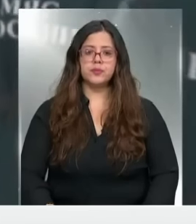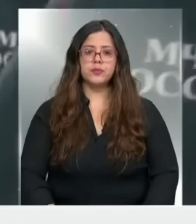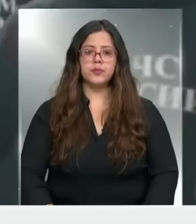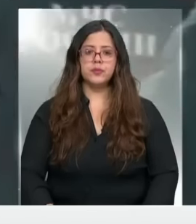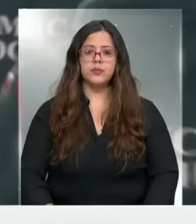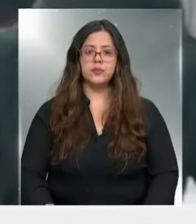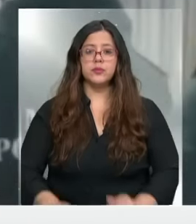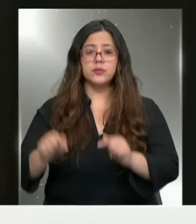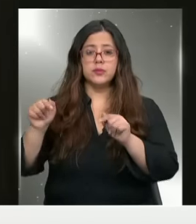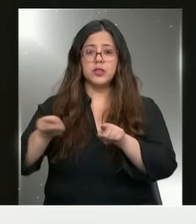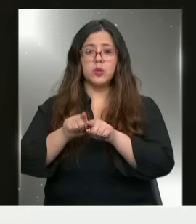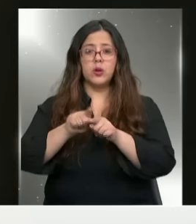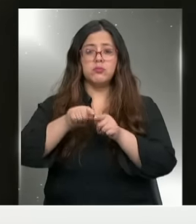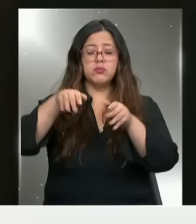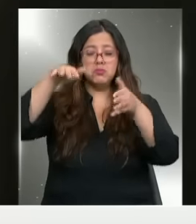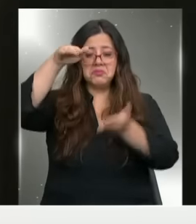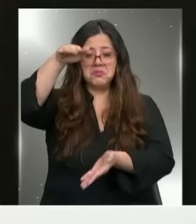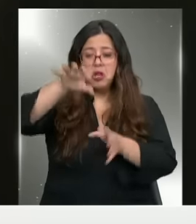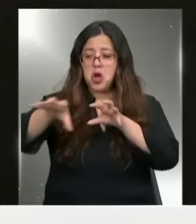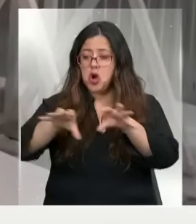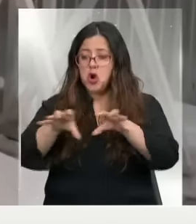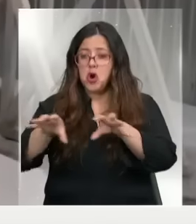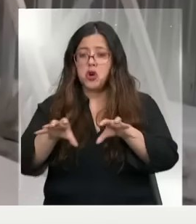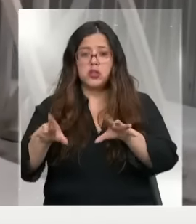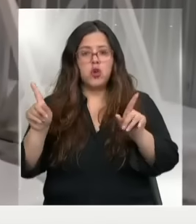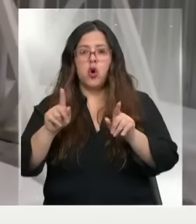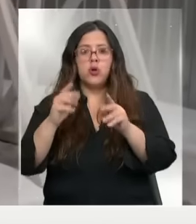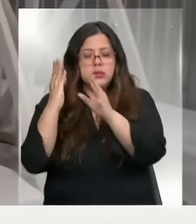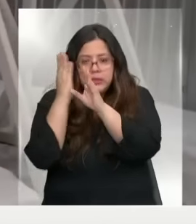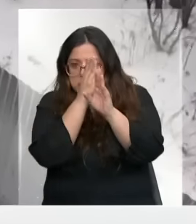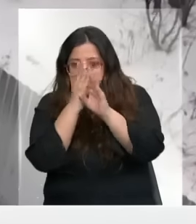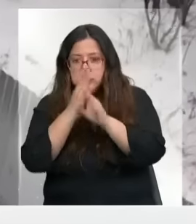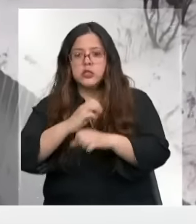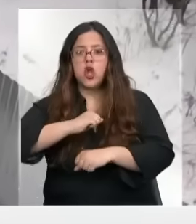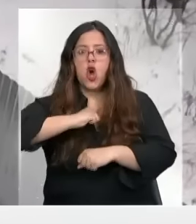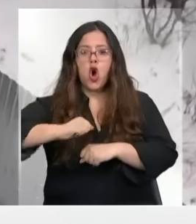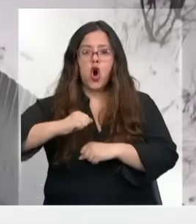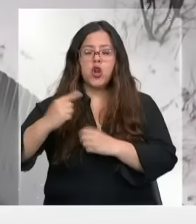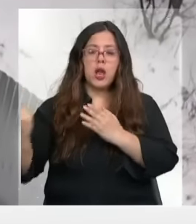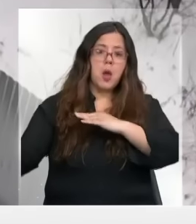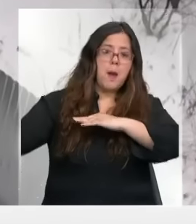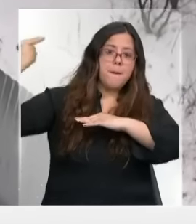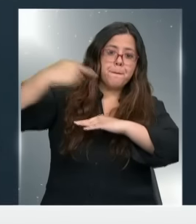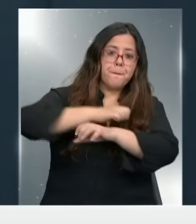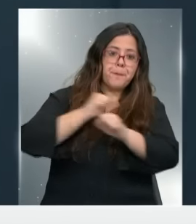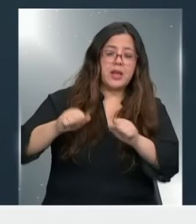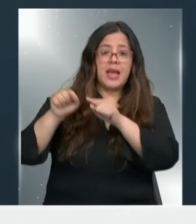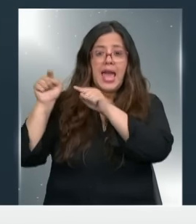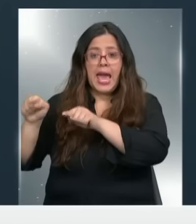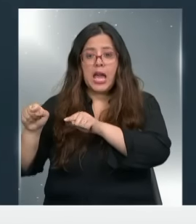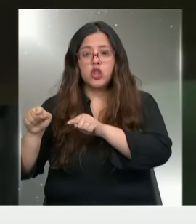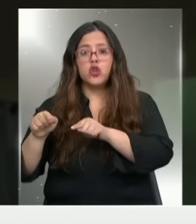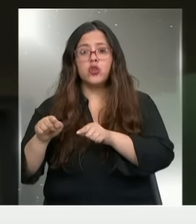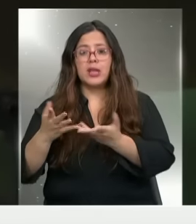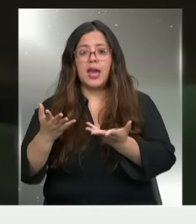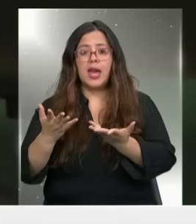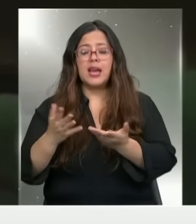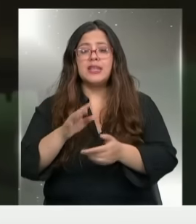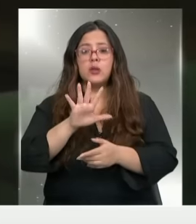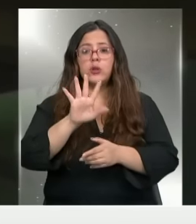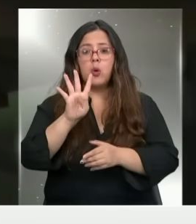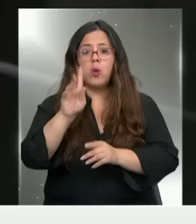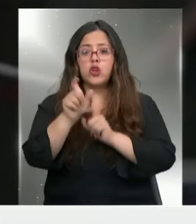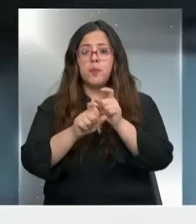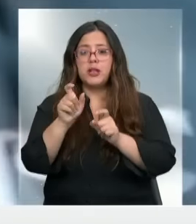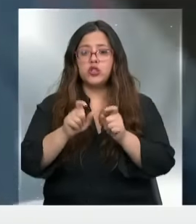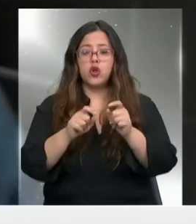parece un contenedor de carga, pero se trata más bien de un refugio antibomba móvil. Los CUBE-M tienen una capacidad para 54 personas